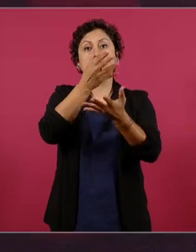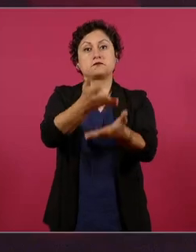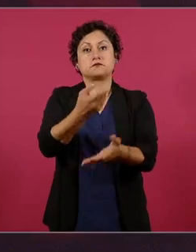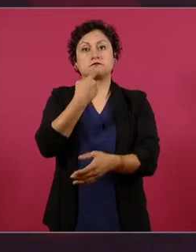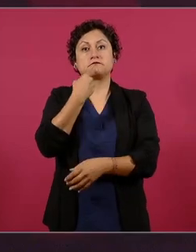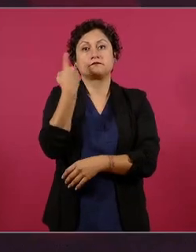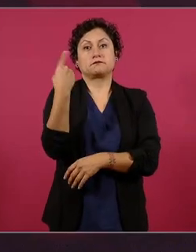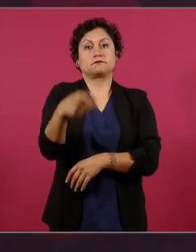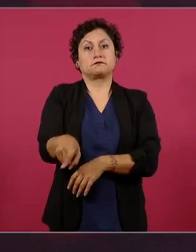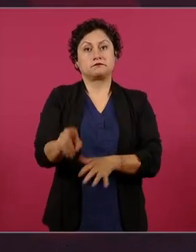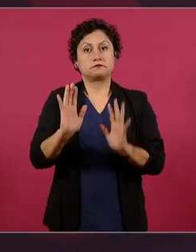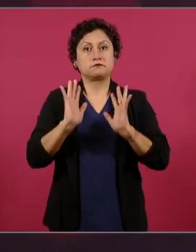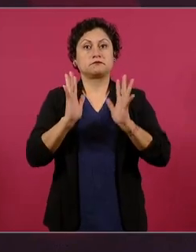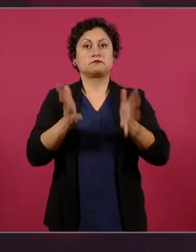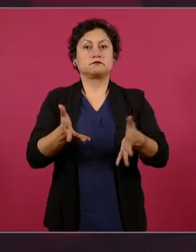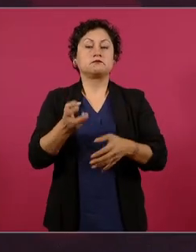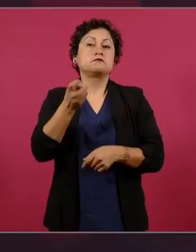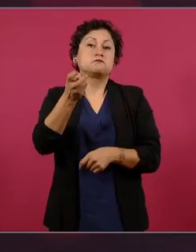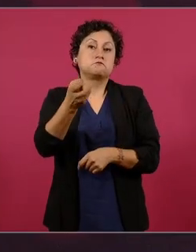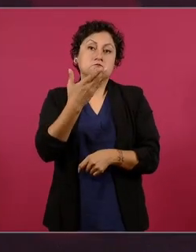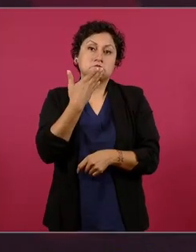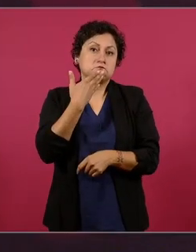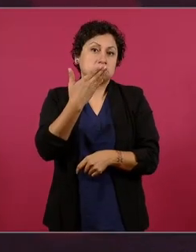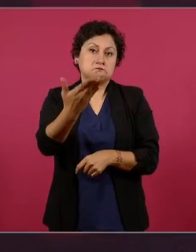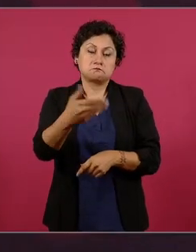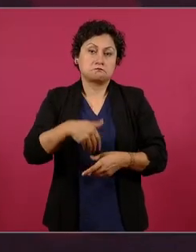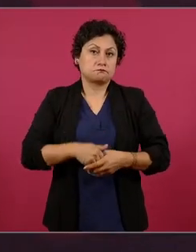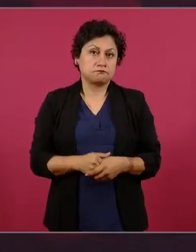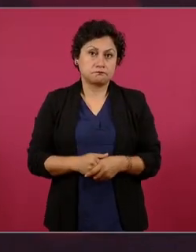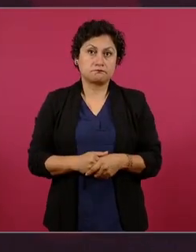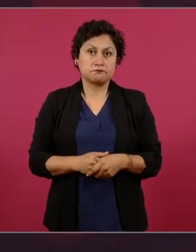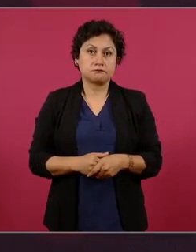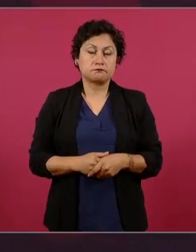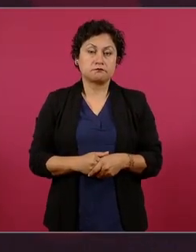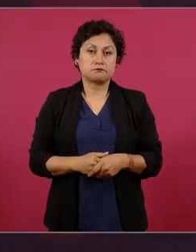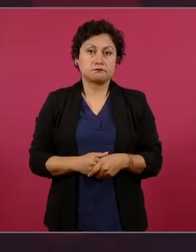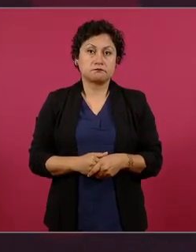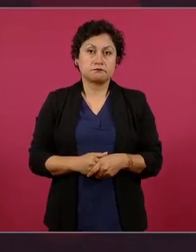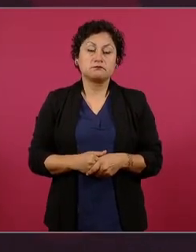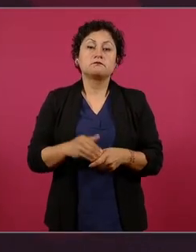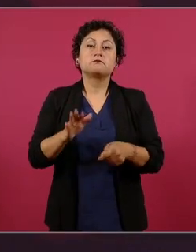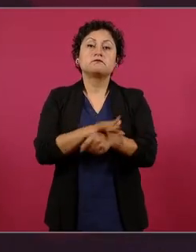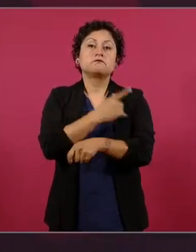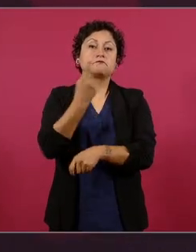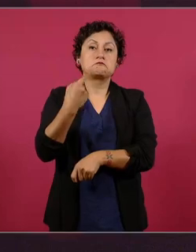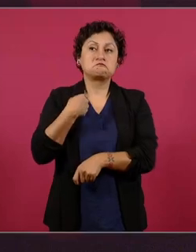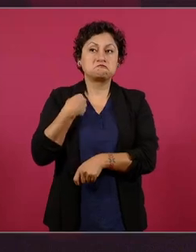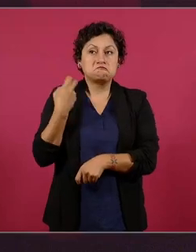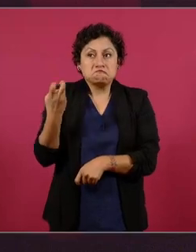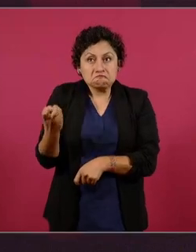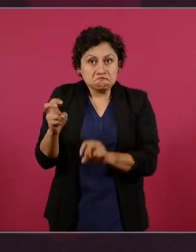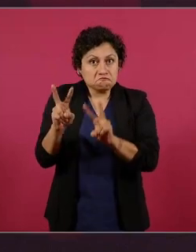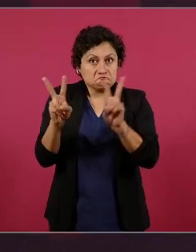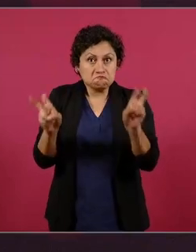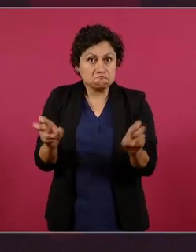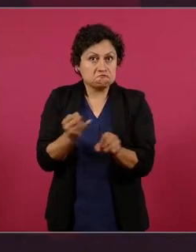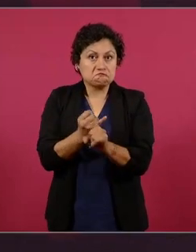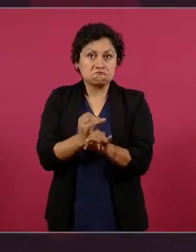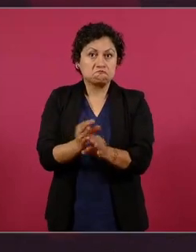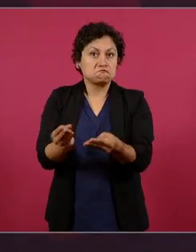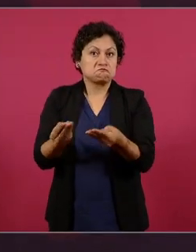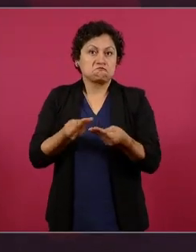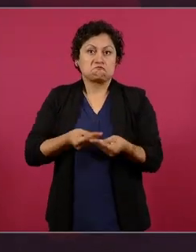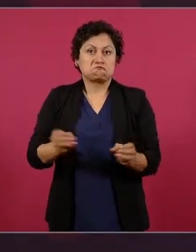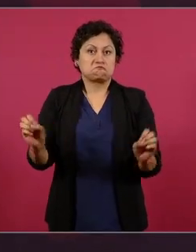bueno, porque yo no tenía información. Hoy en la mañana que hicimos